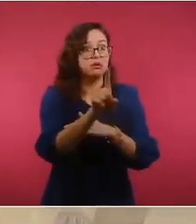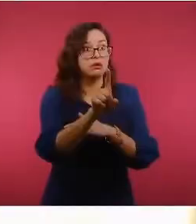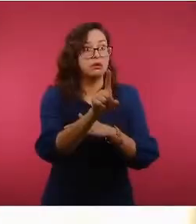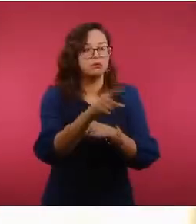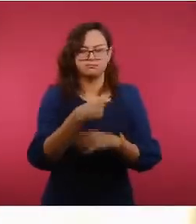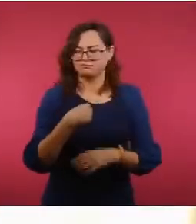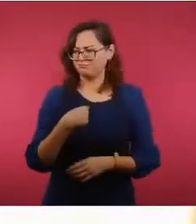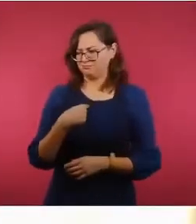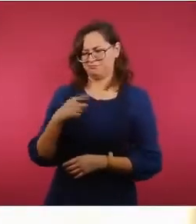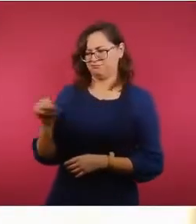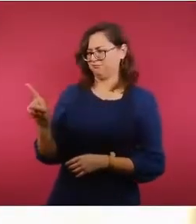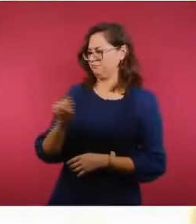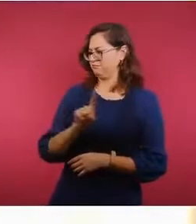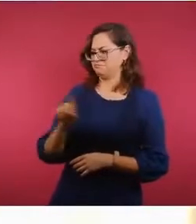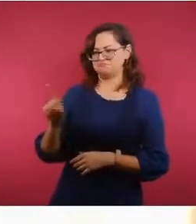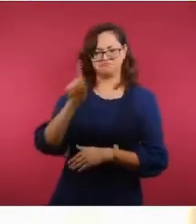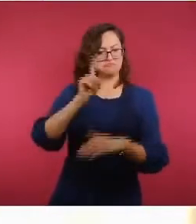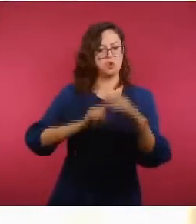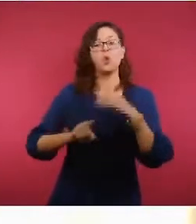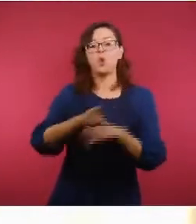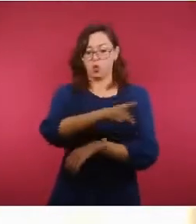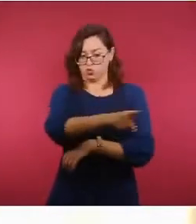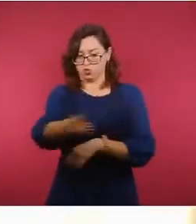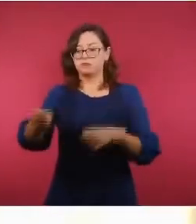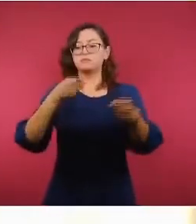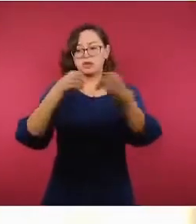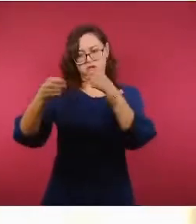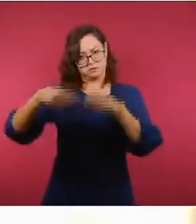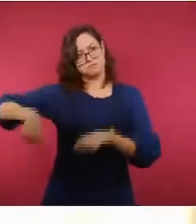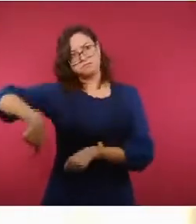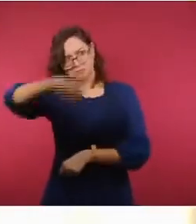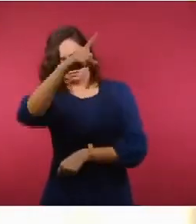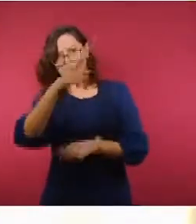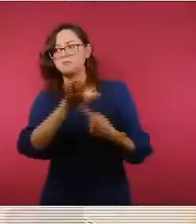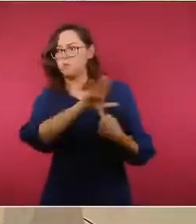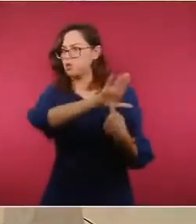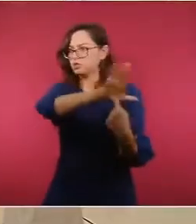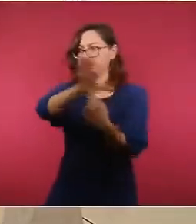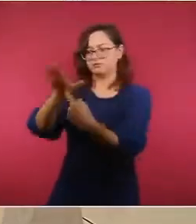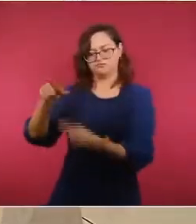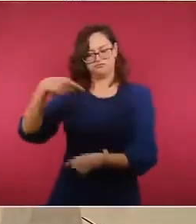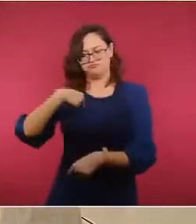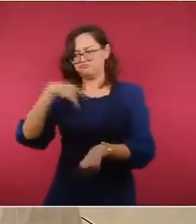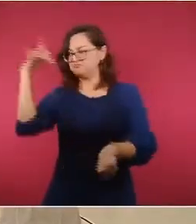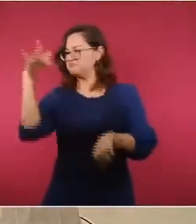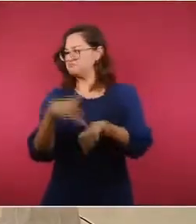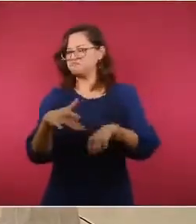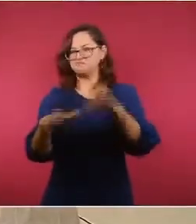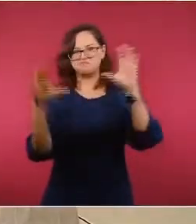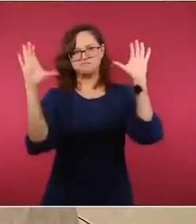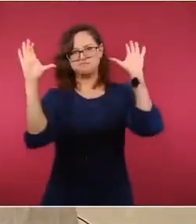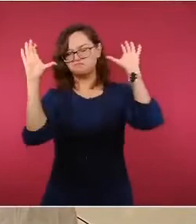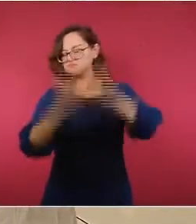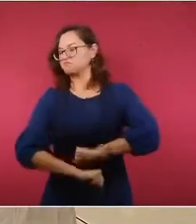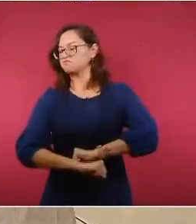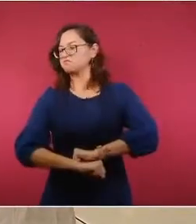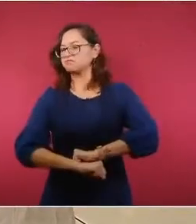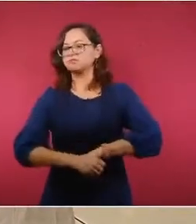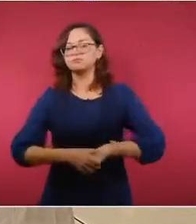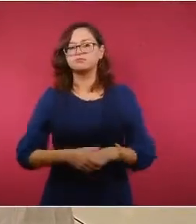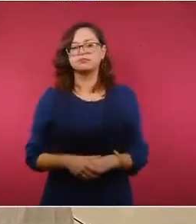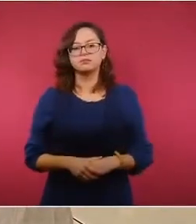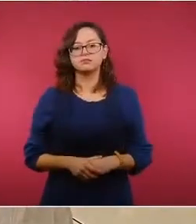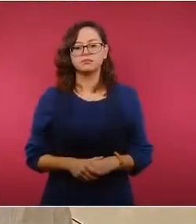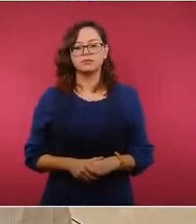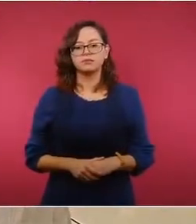¿no? Para mostrarlo al pueblo. Gracias. Hay una lámina que no se